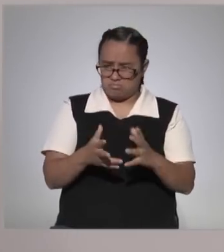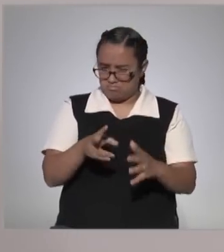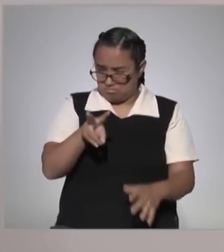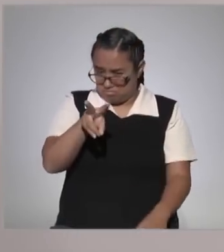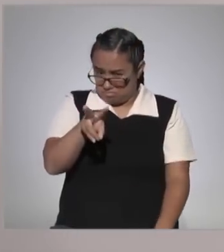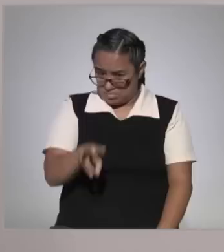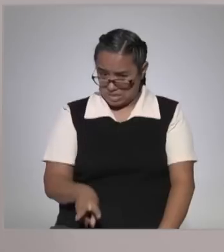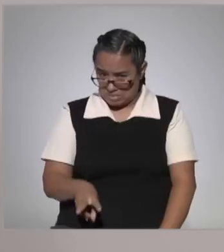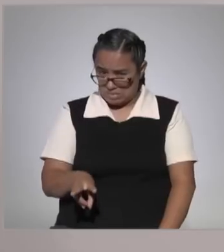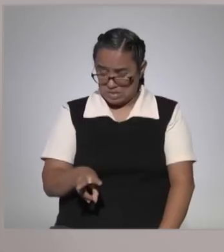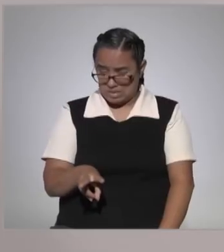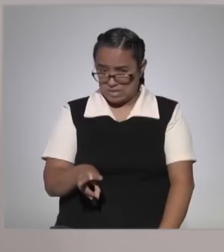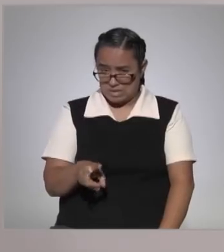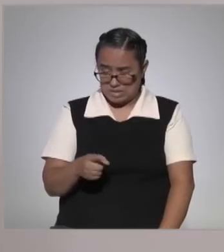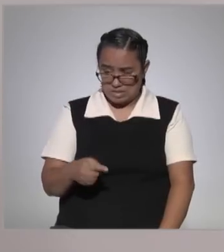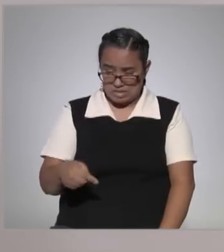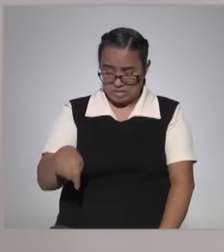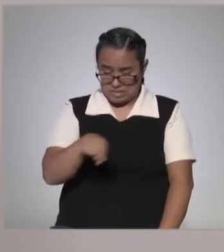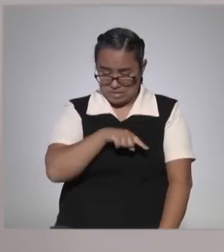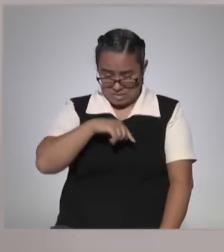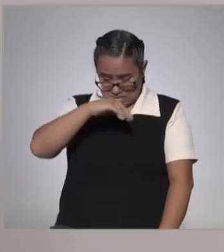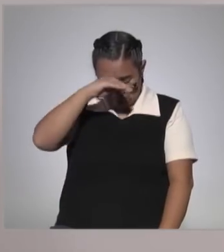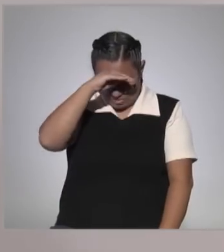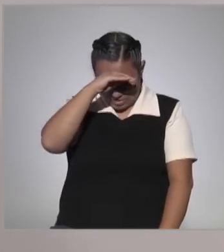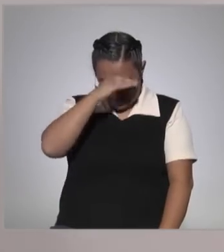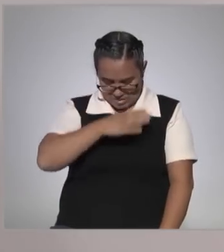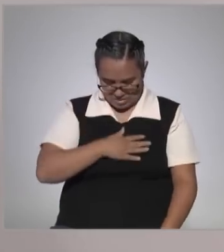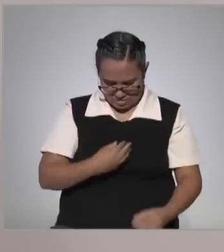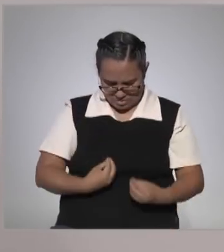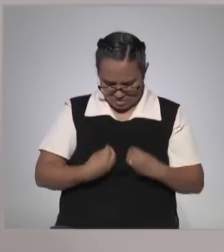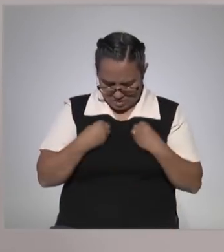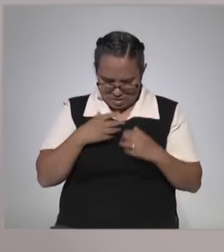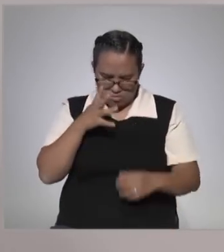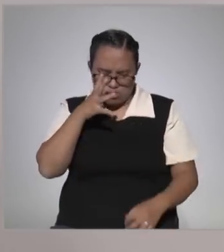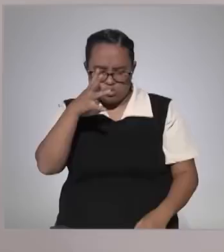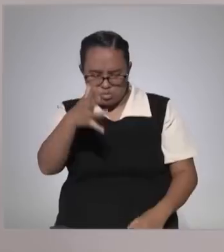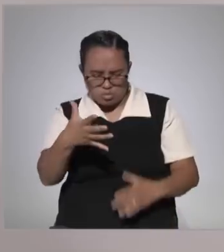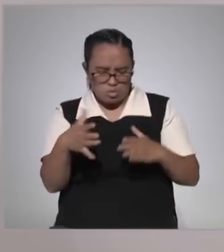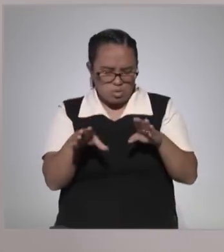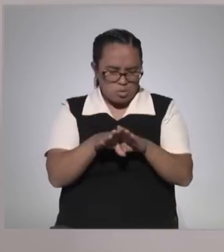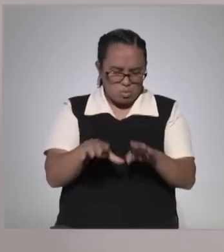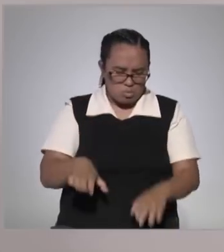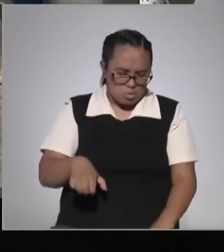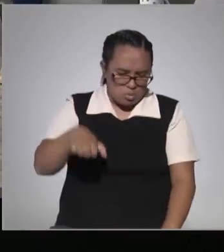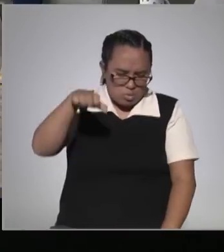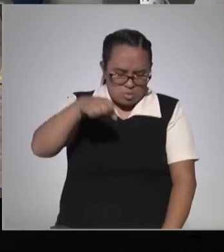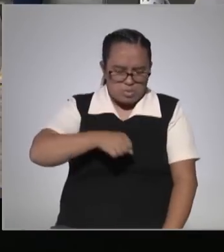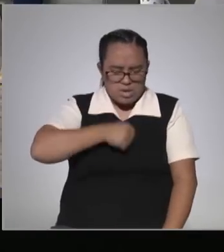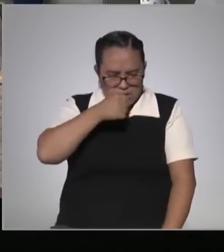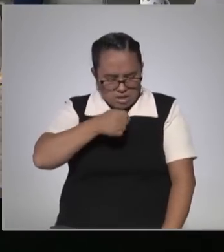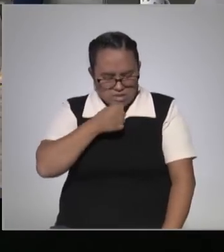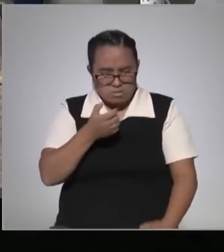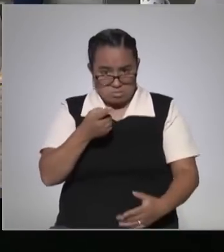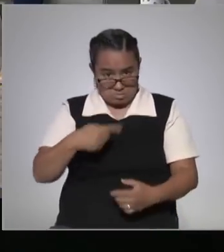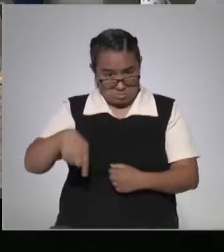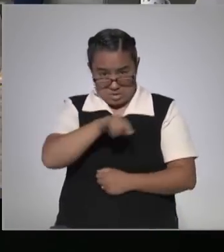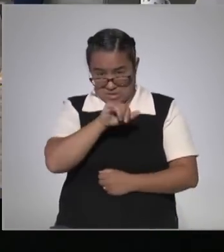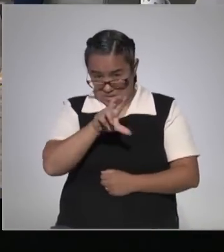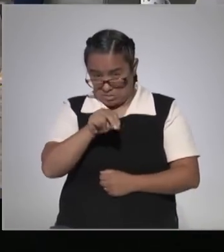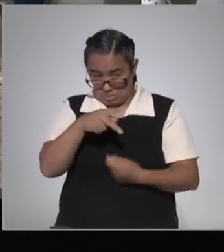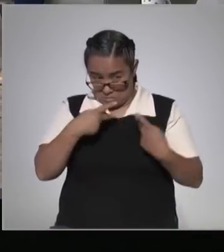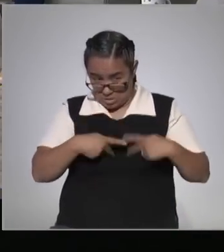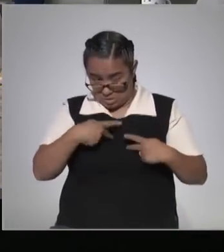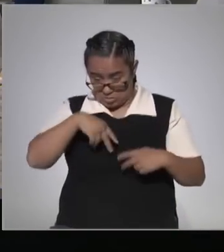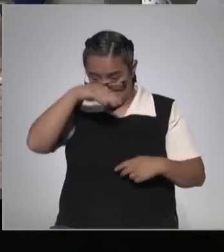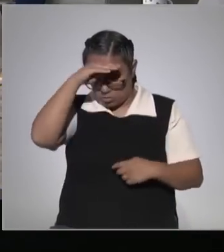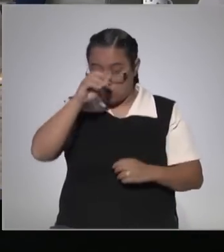realmente tenemos esa reflexión a lo largo de nuestra vida, o sea, cómo vamos a vivir nuestra vejez, cómo nos vemos, o es algo